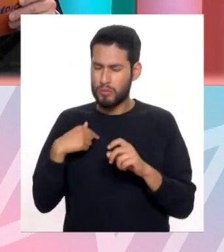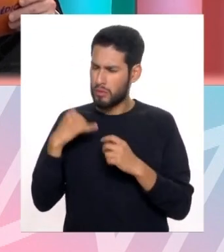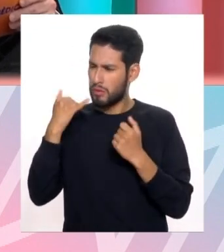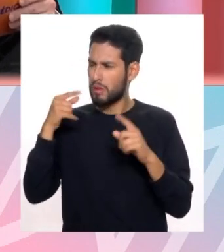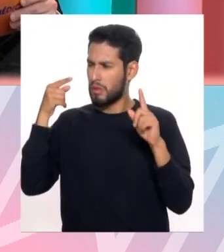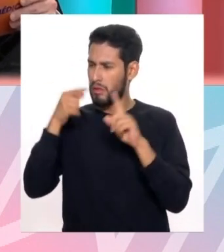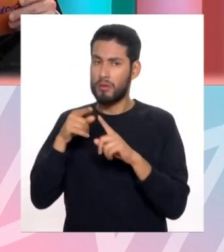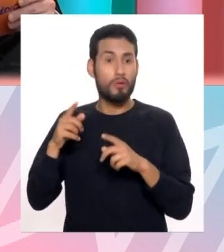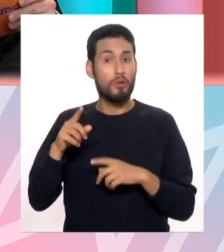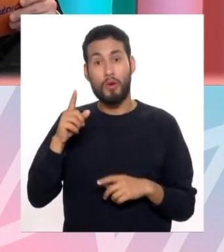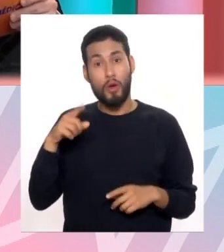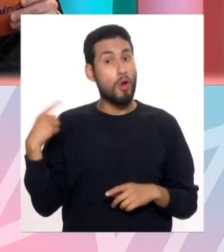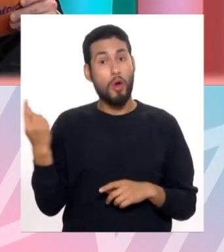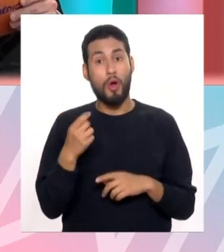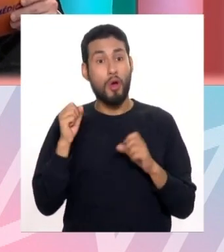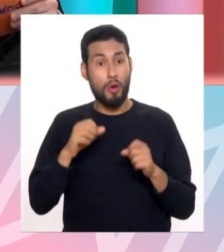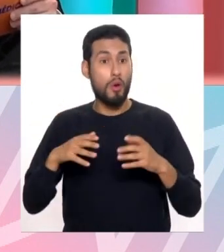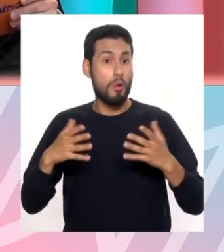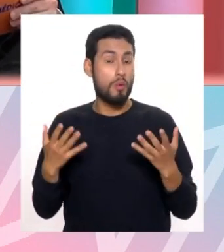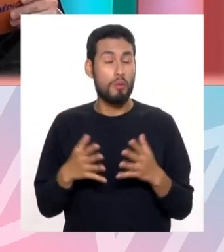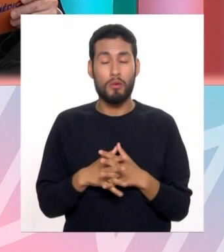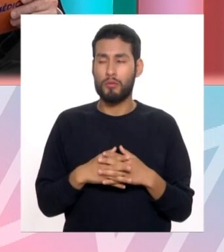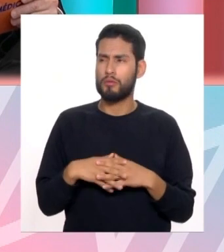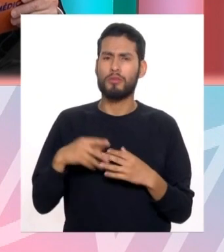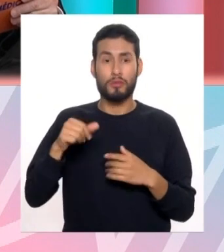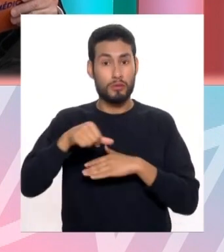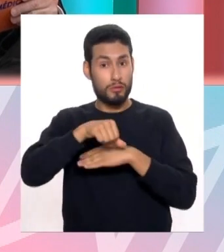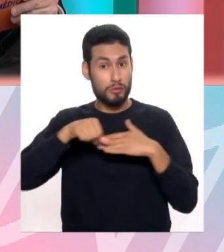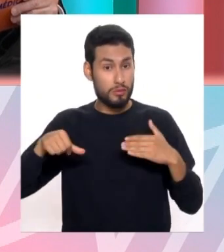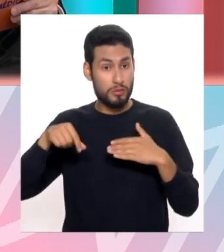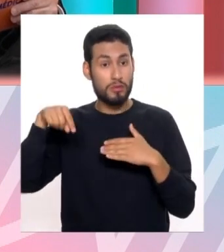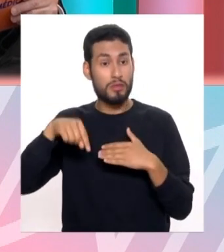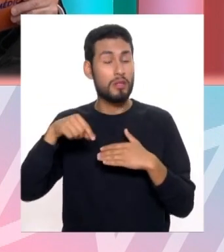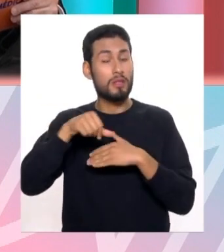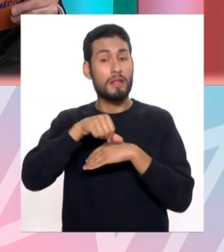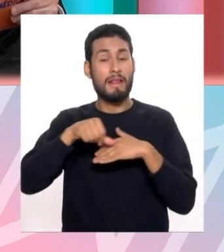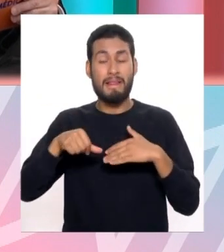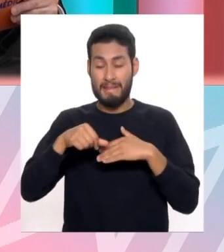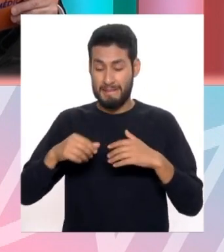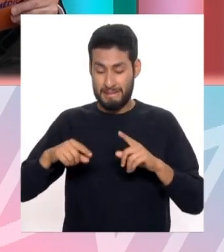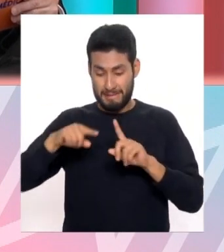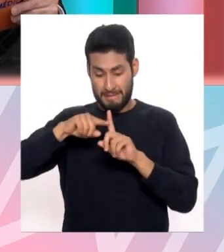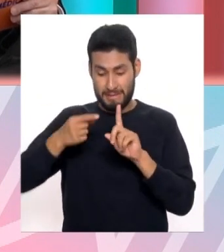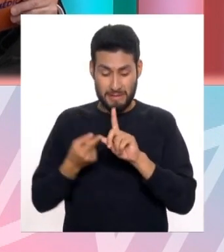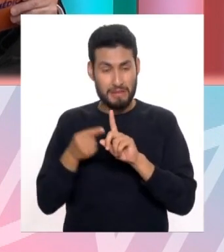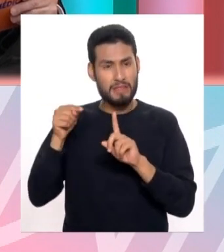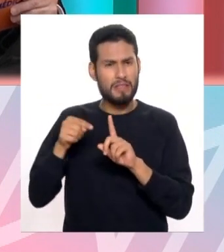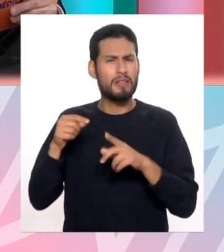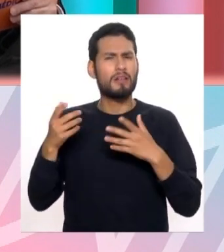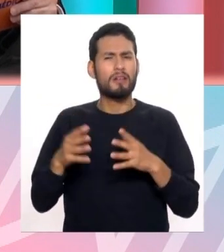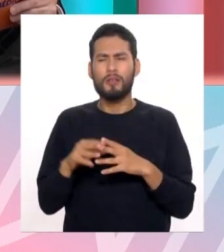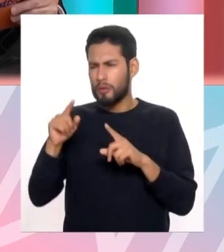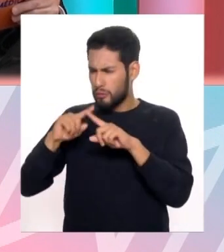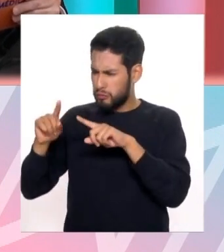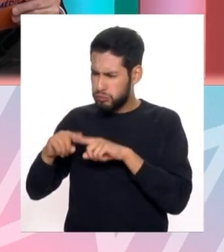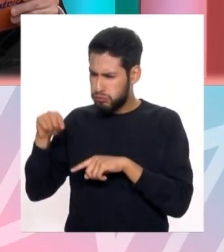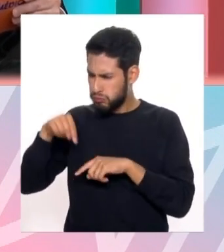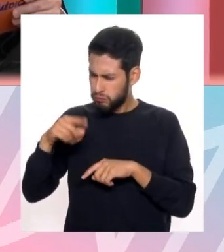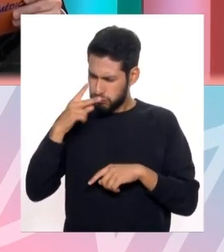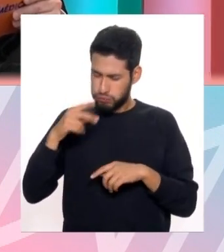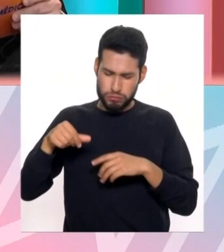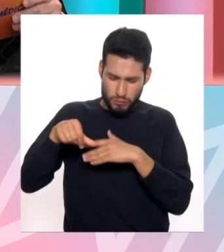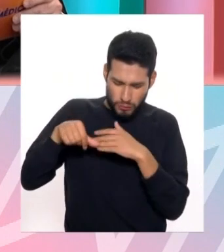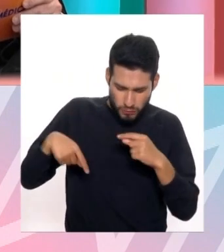porque no es que todo se pueda, o sea, yo diría que la cirugía fetal es una cirugía indicada para ciertos casos, porque